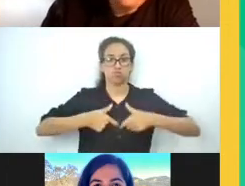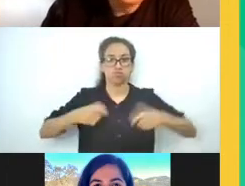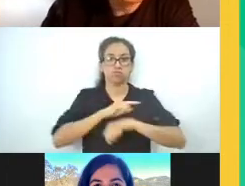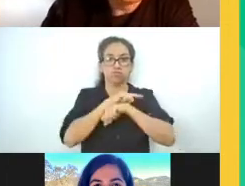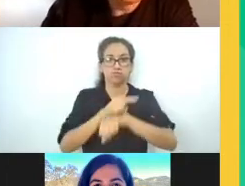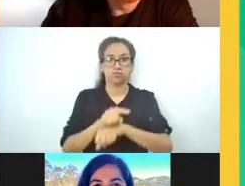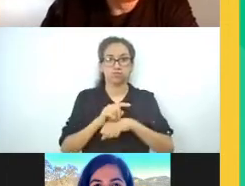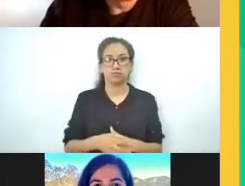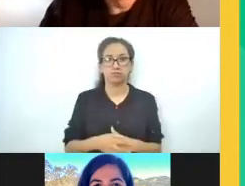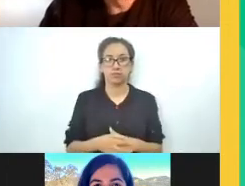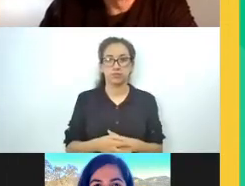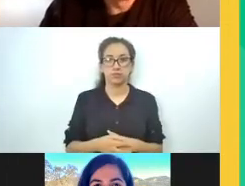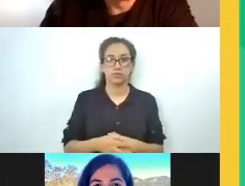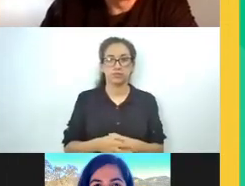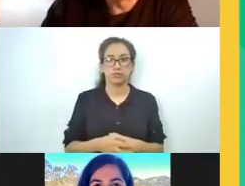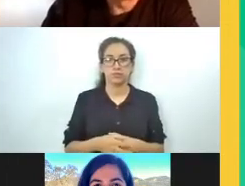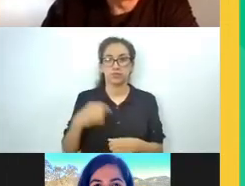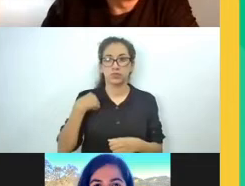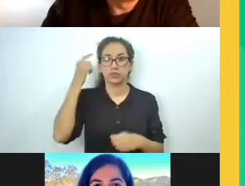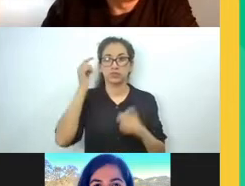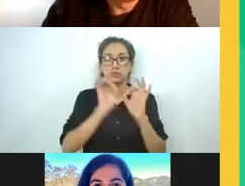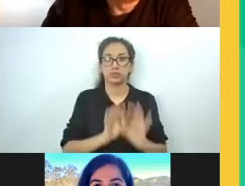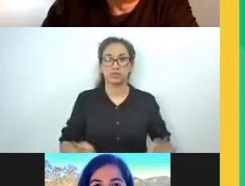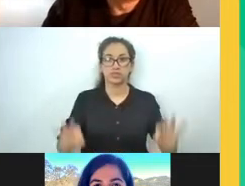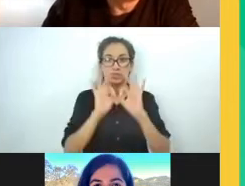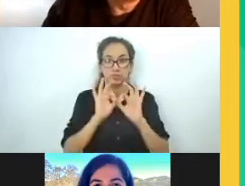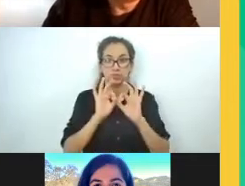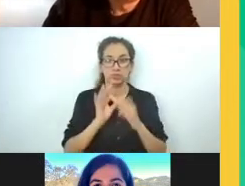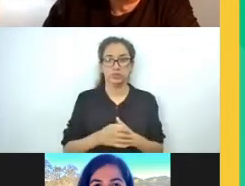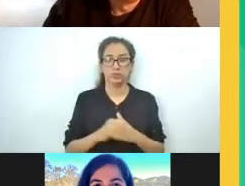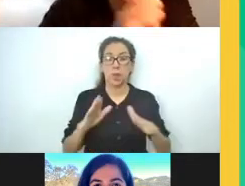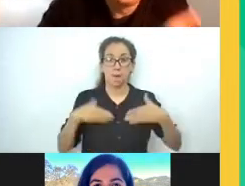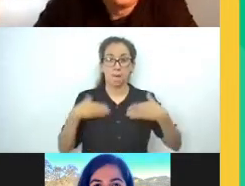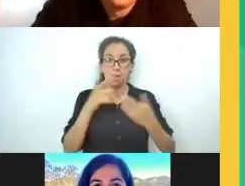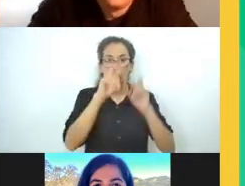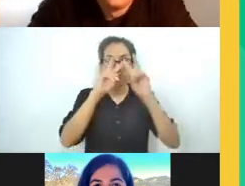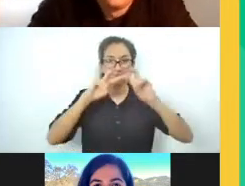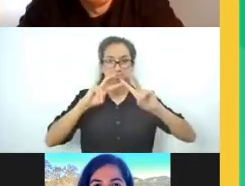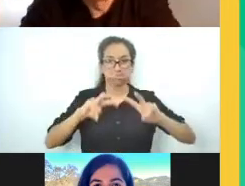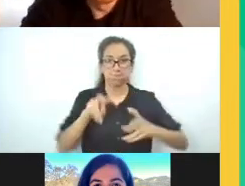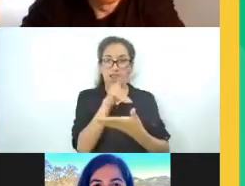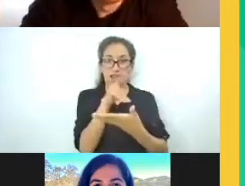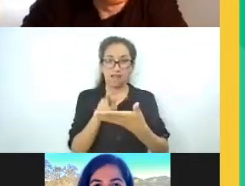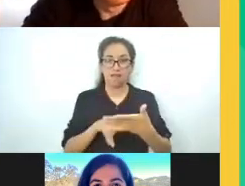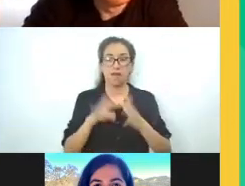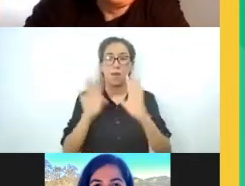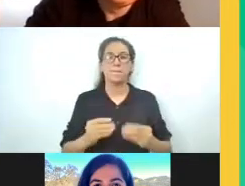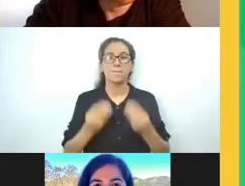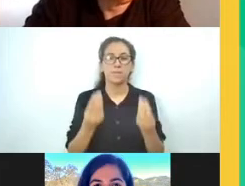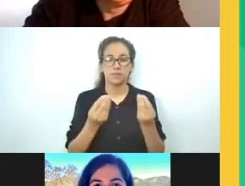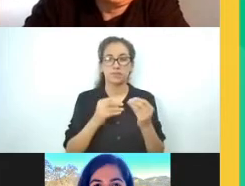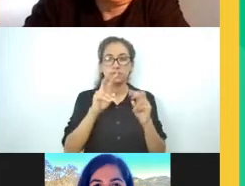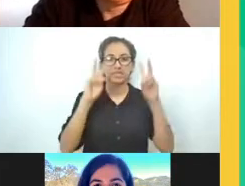Y tengo este trabajo que me parece sumamente importante poderlo revisar, porque nos habla un poco